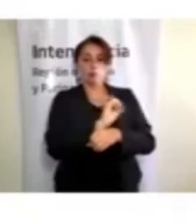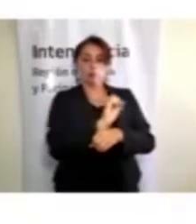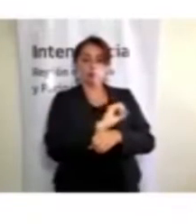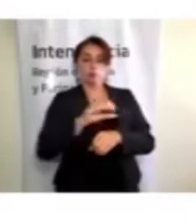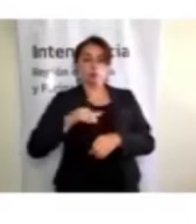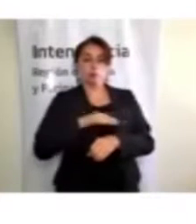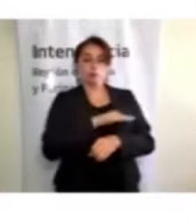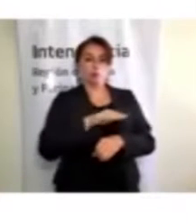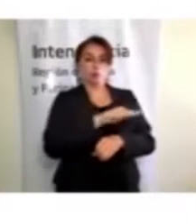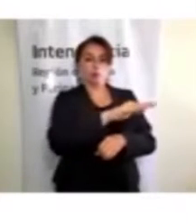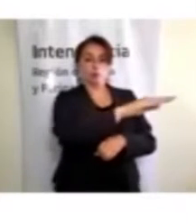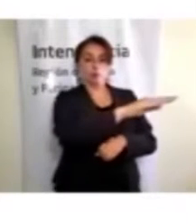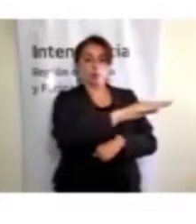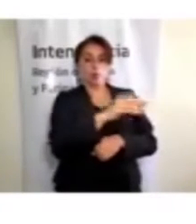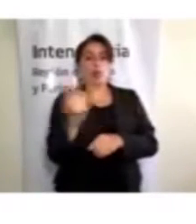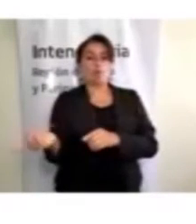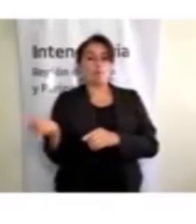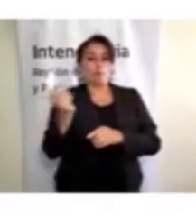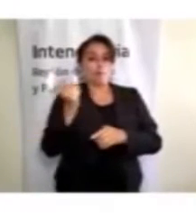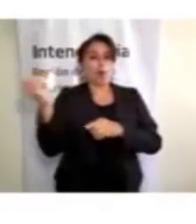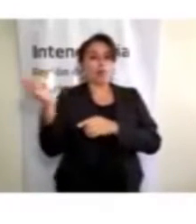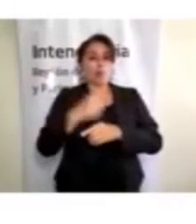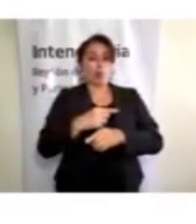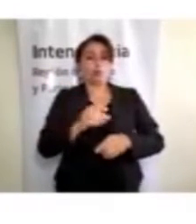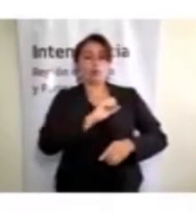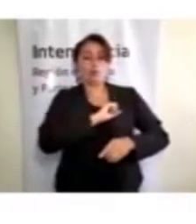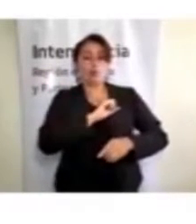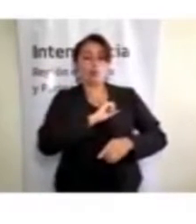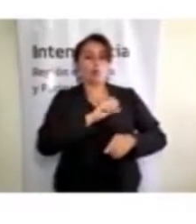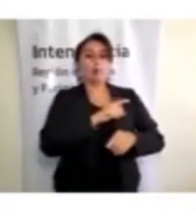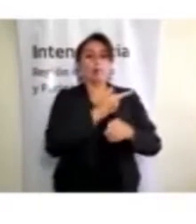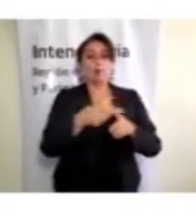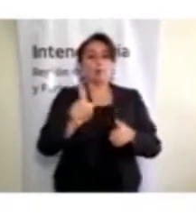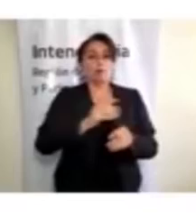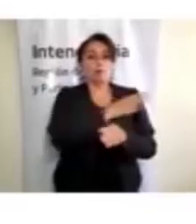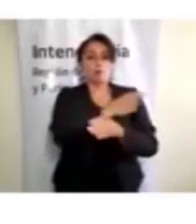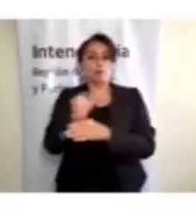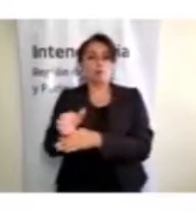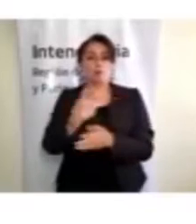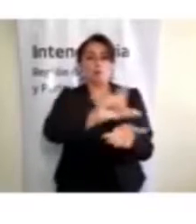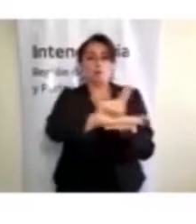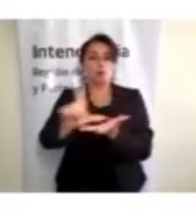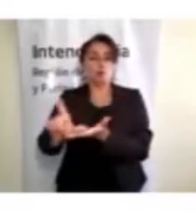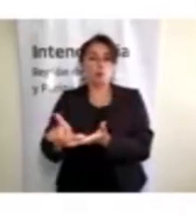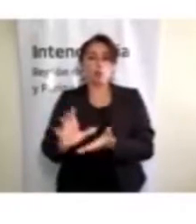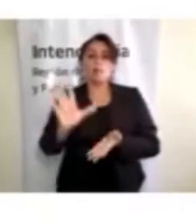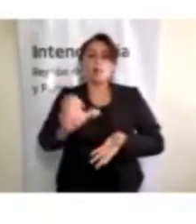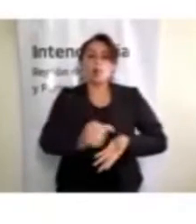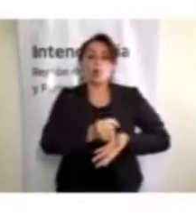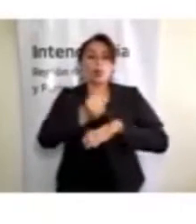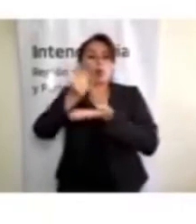que enviaron desde el nivel central, y así estamos en terreno. Además, que con los recursos